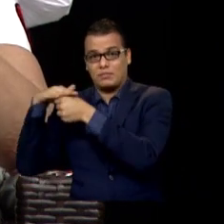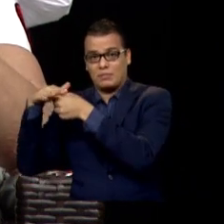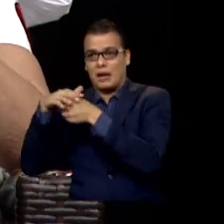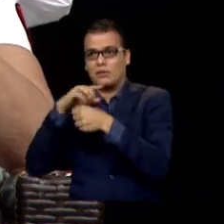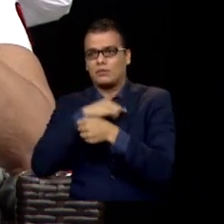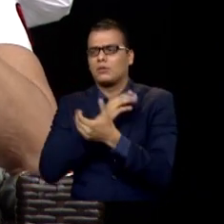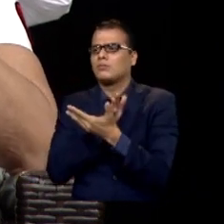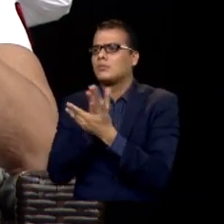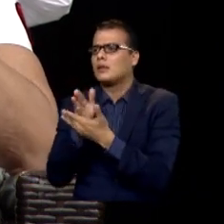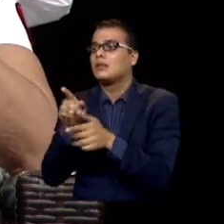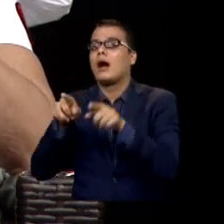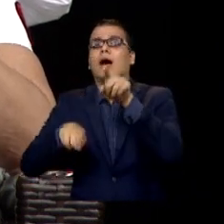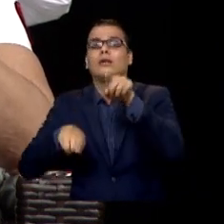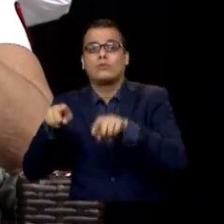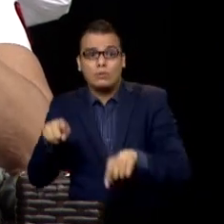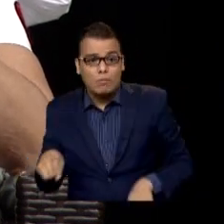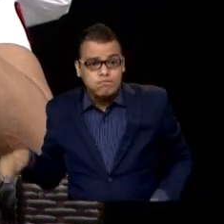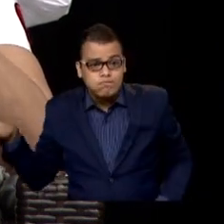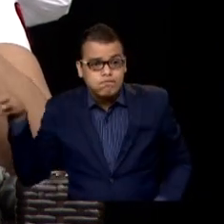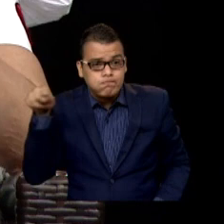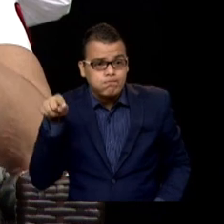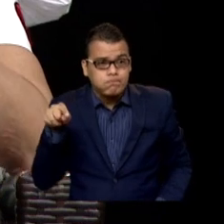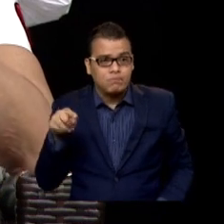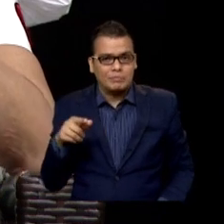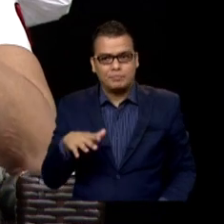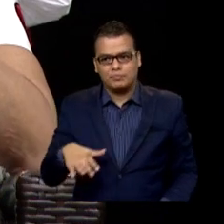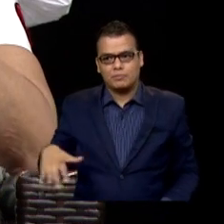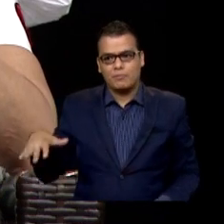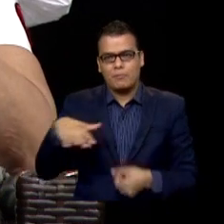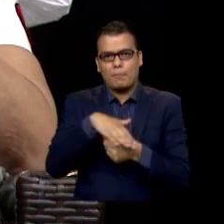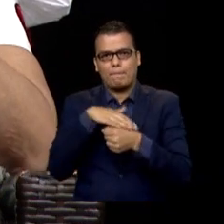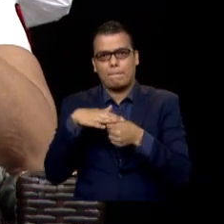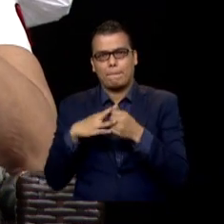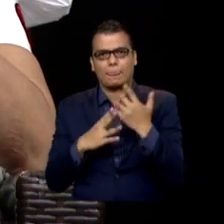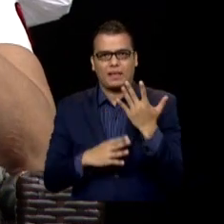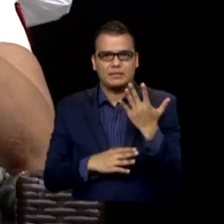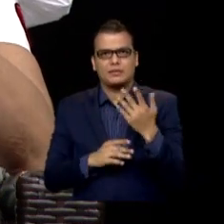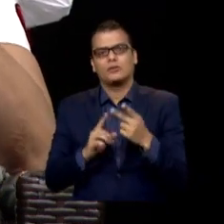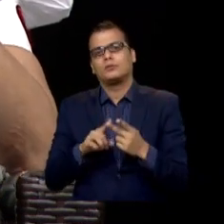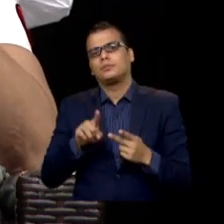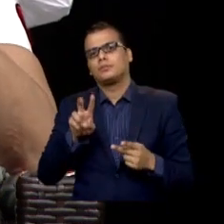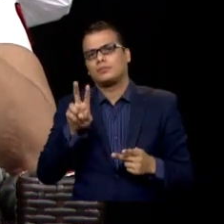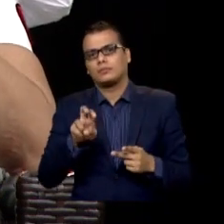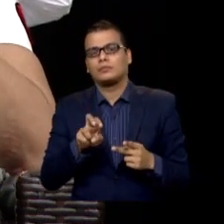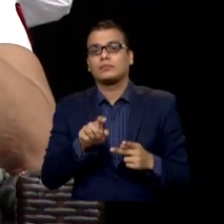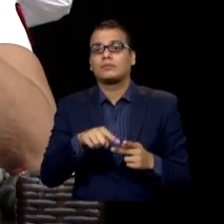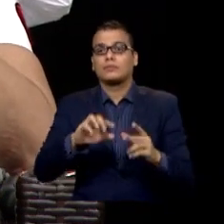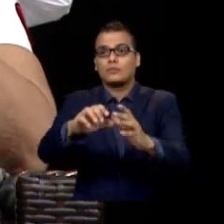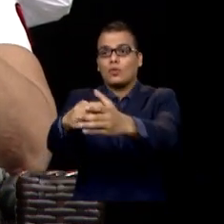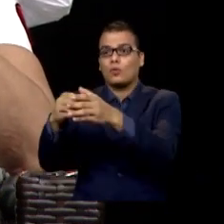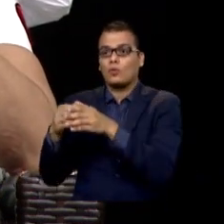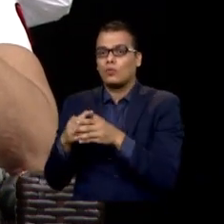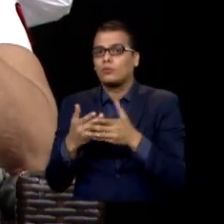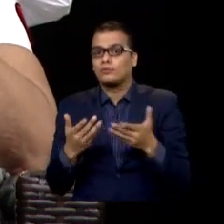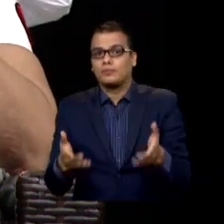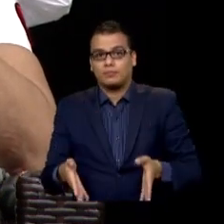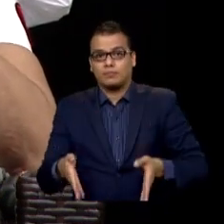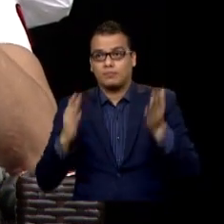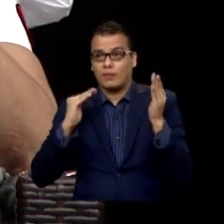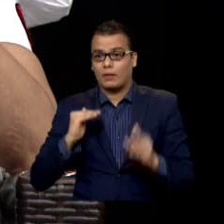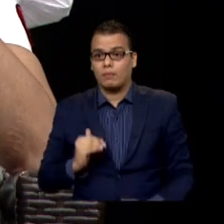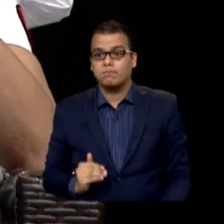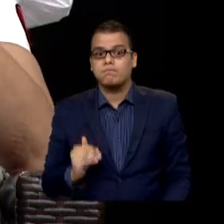es que en algunas comunas de la ciudad, como la Comuna 5, la Comuna 17, esos conglomerados ya tienen que ver con unidades